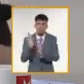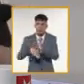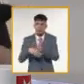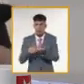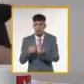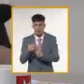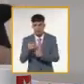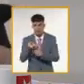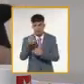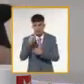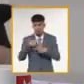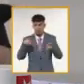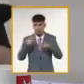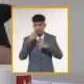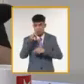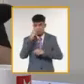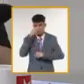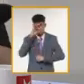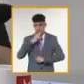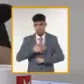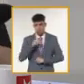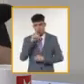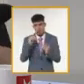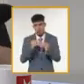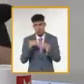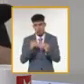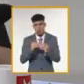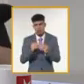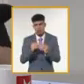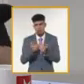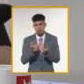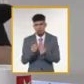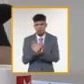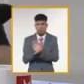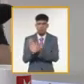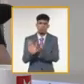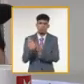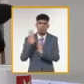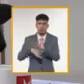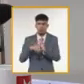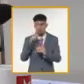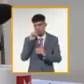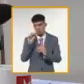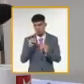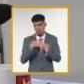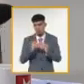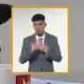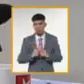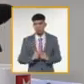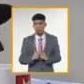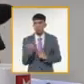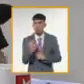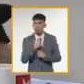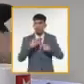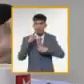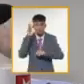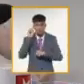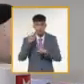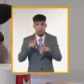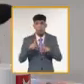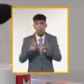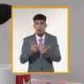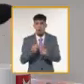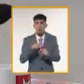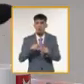que debemos tener porque precisamente no nos ayuda en esa dirección. Ahora, al mismo tiempo hay que entender cuáles son las causas de